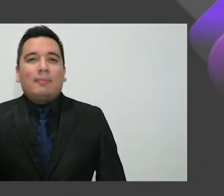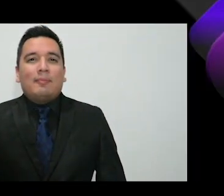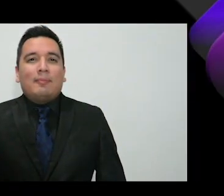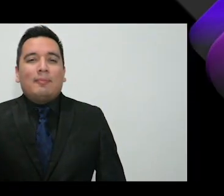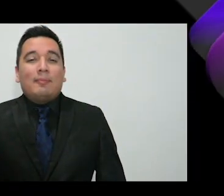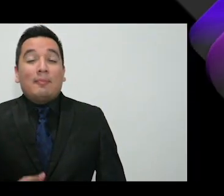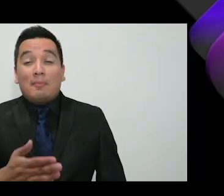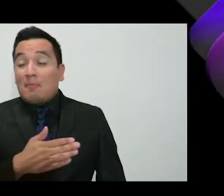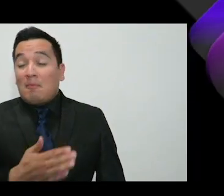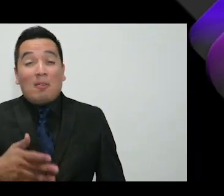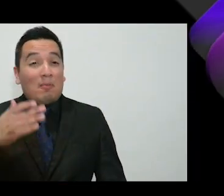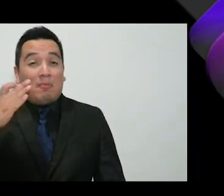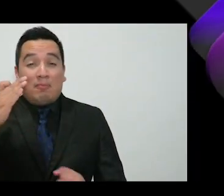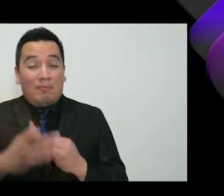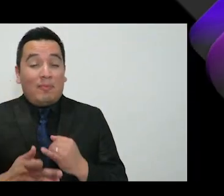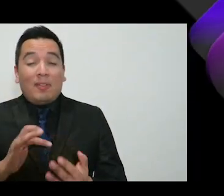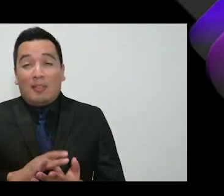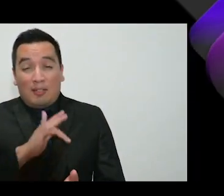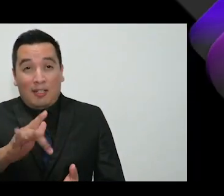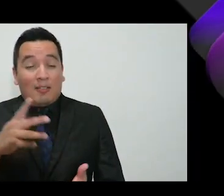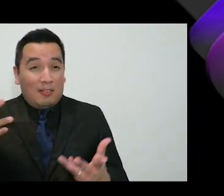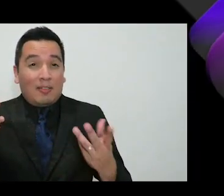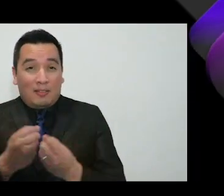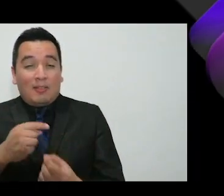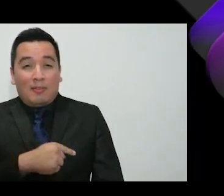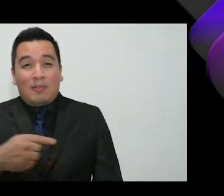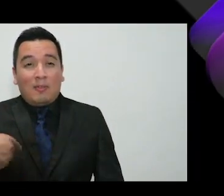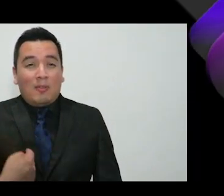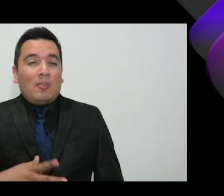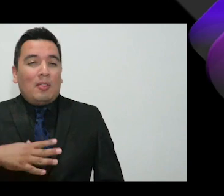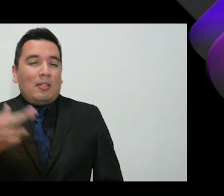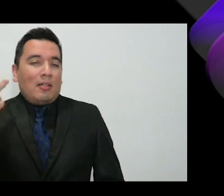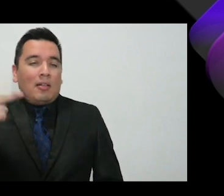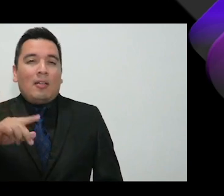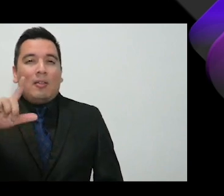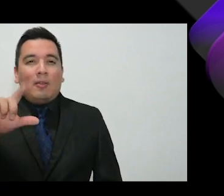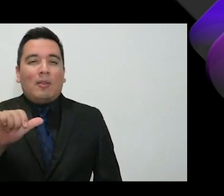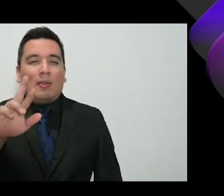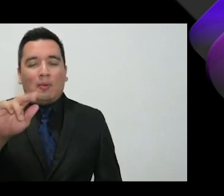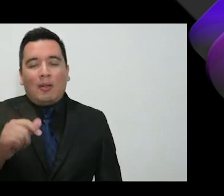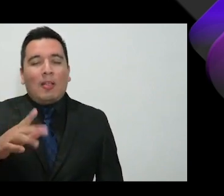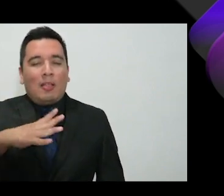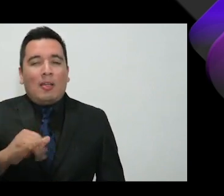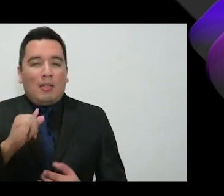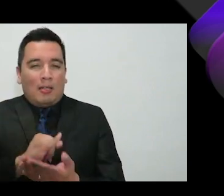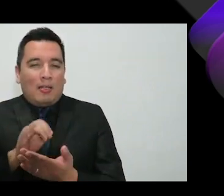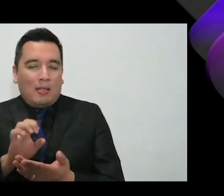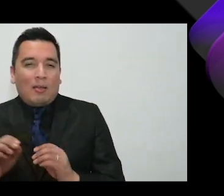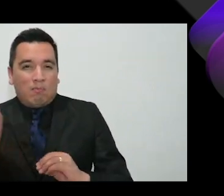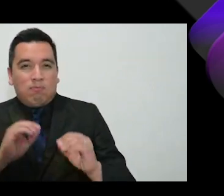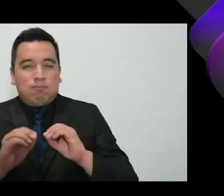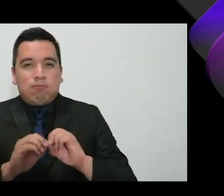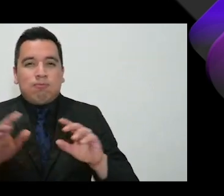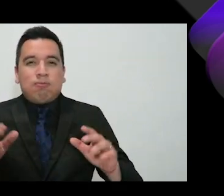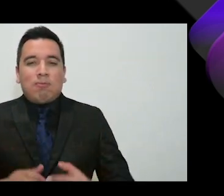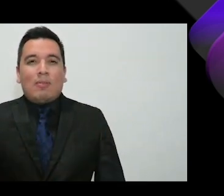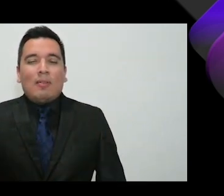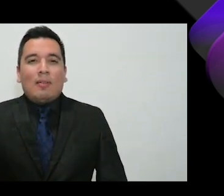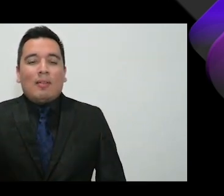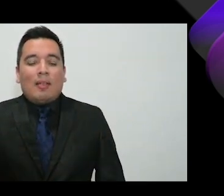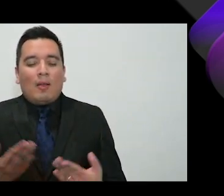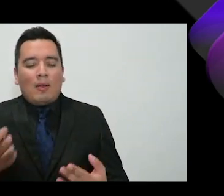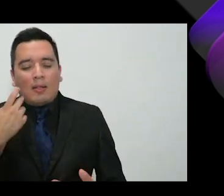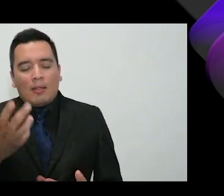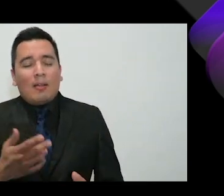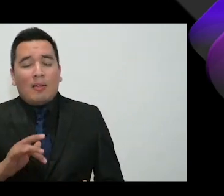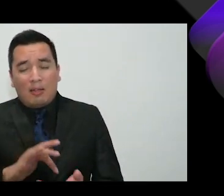bueno, fue todo. Muchísimas gracias por haber estado aquí con nosotros en su programa La Urna, esta producción del Instituto Electoral de Coahuila. Y queremos agradecer